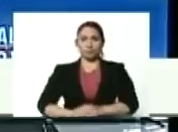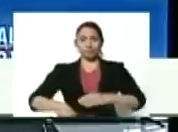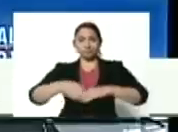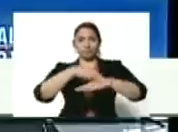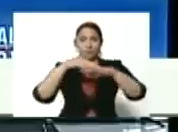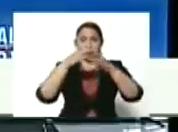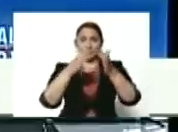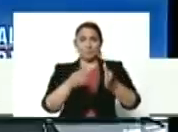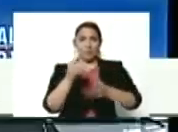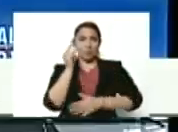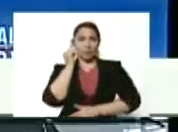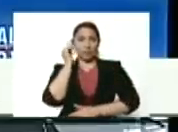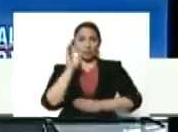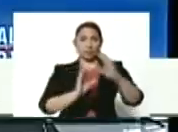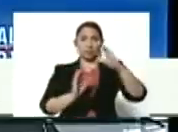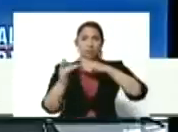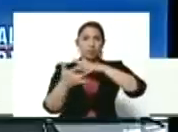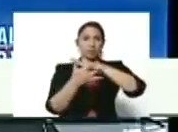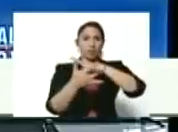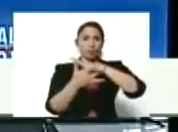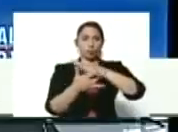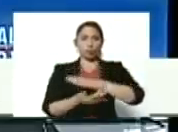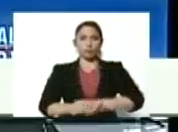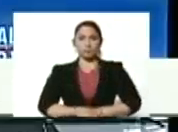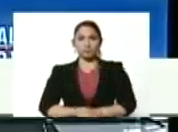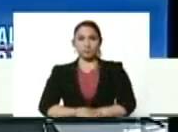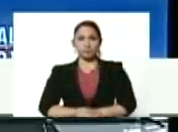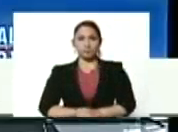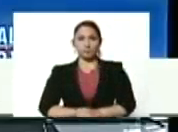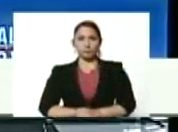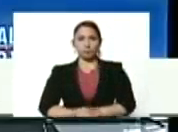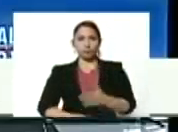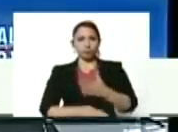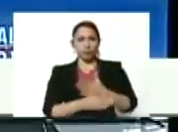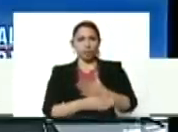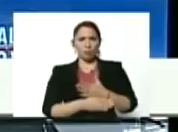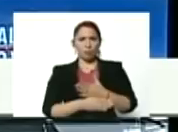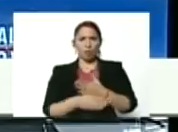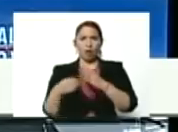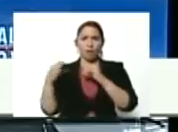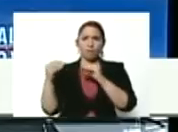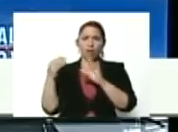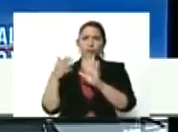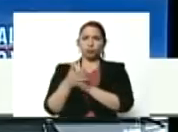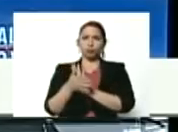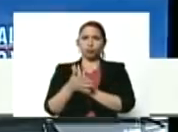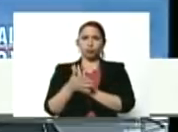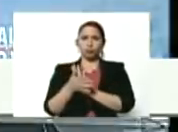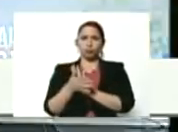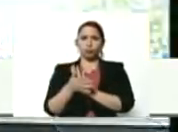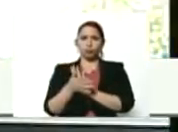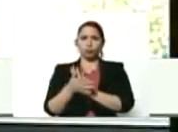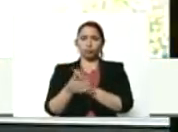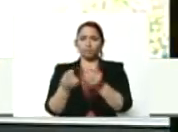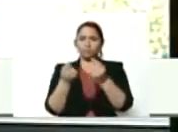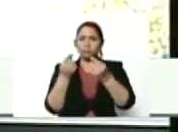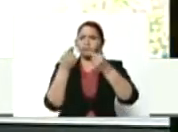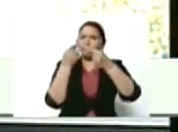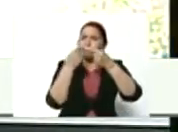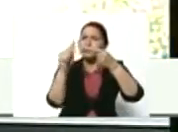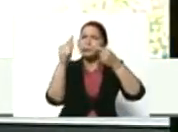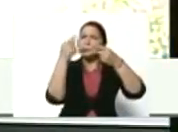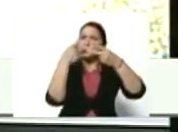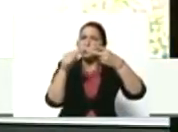ministra de Ciencia y Tecnología. Vamos a hablar con pelos y señales